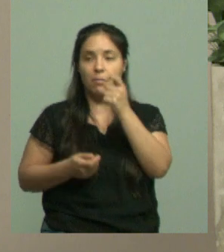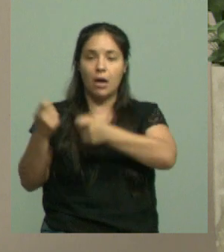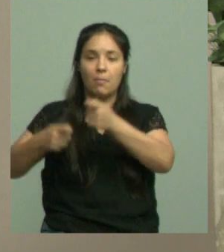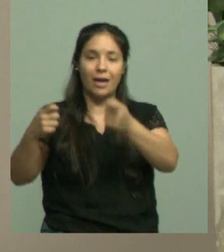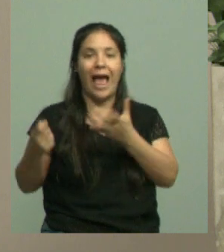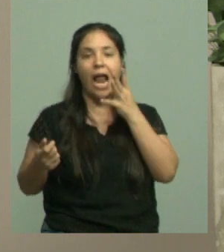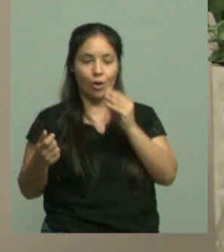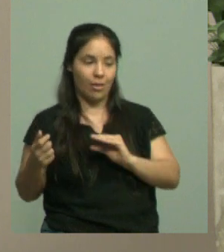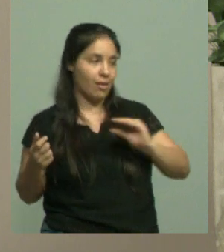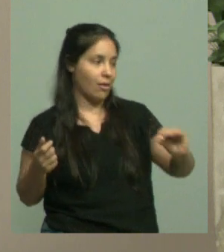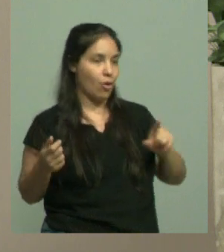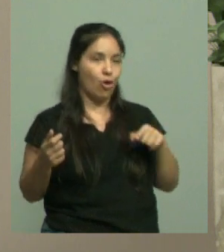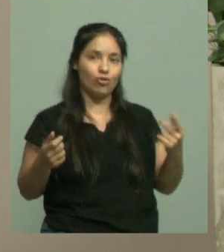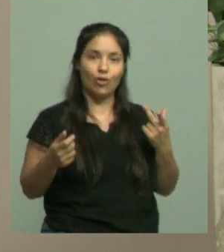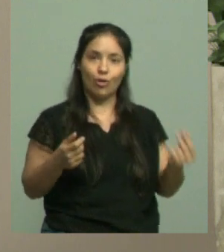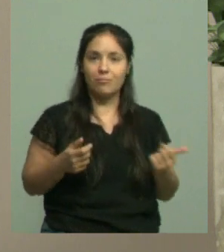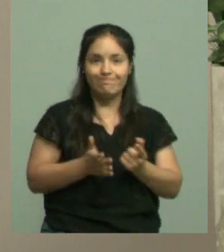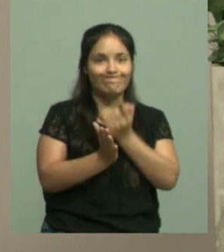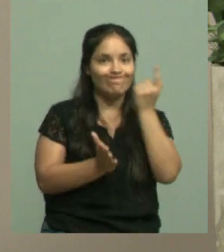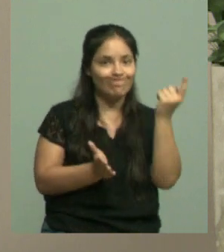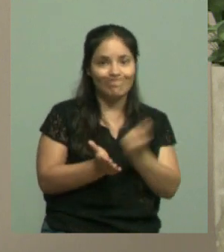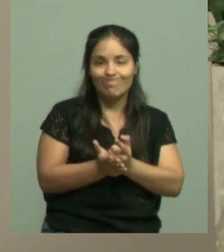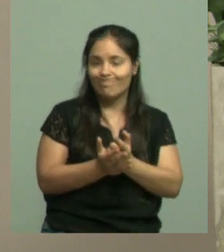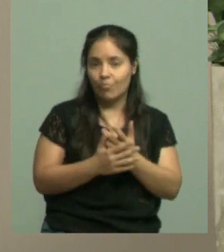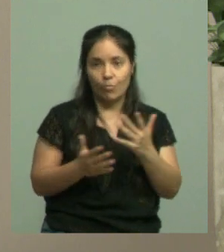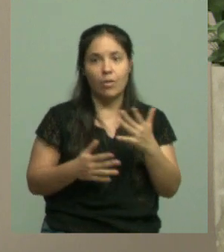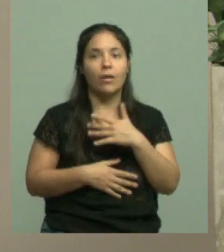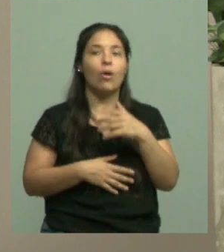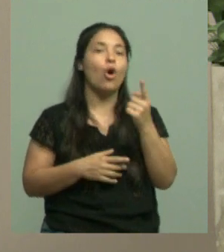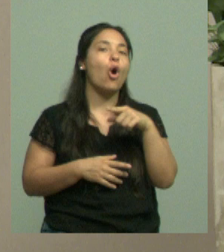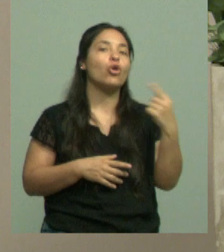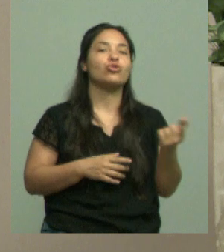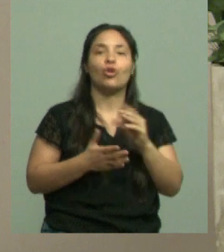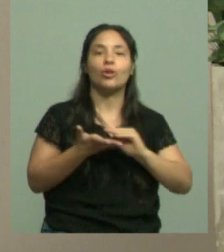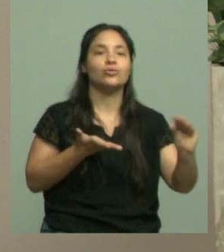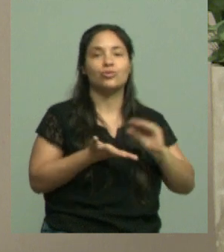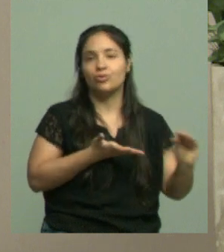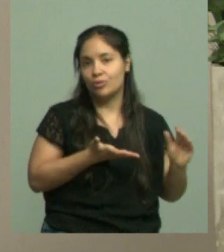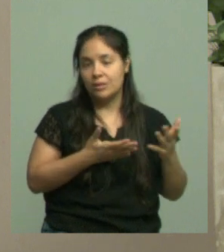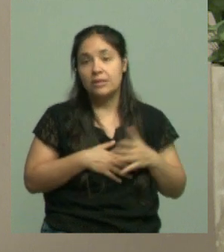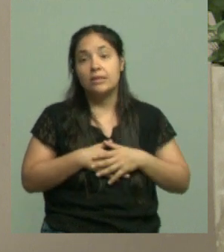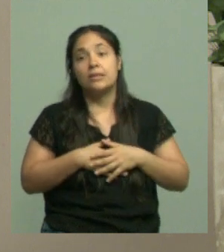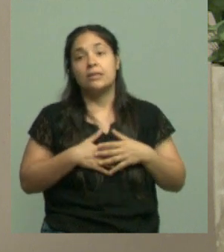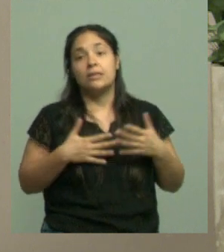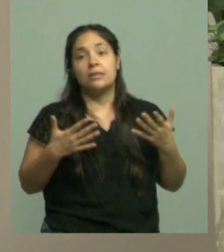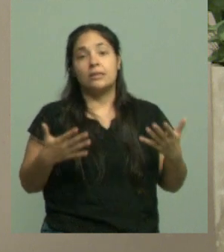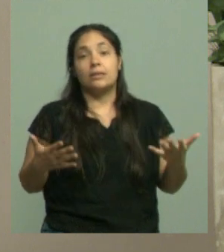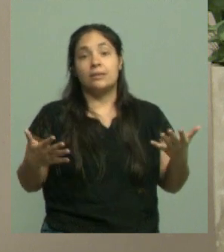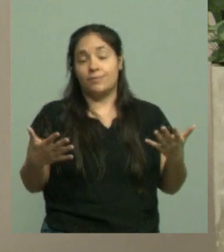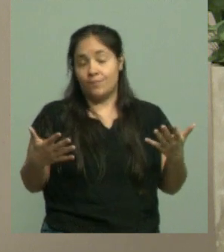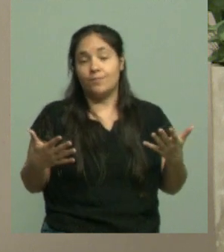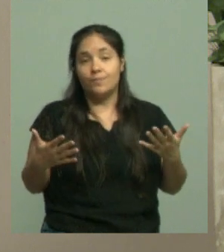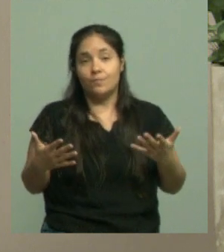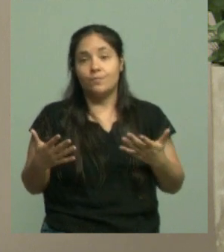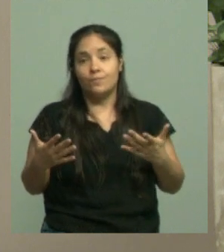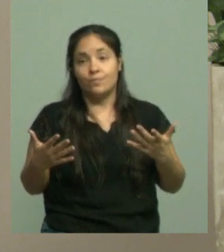a comprar otras cosas o, no sé, se me ocurre, a tener otros destinos. Claramente decimos y muchos sentimos